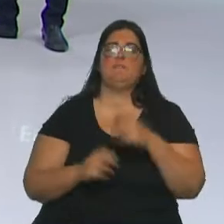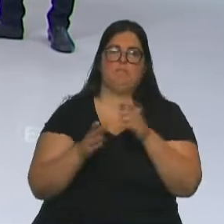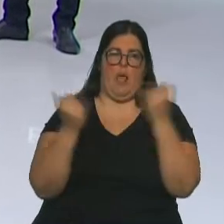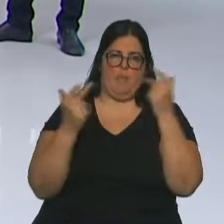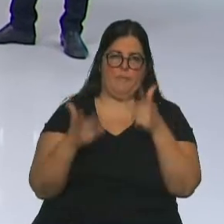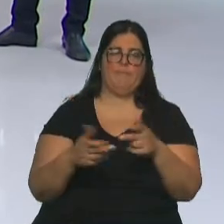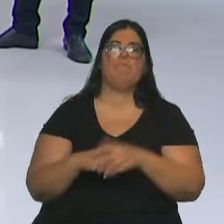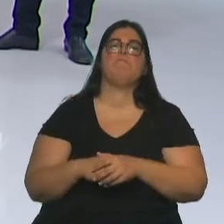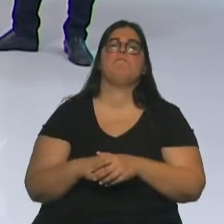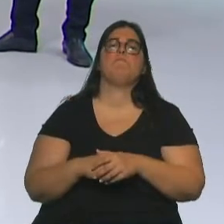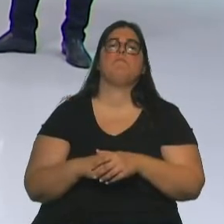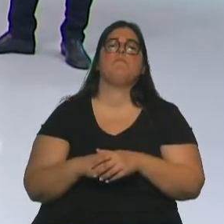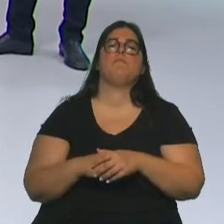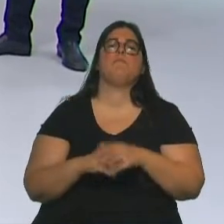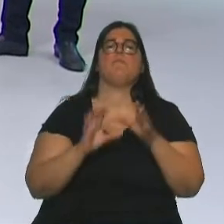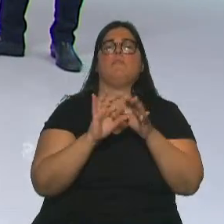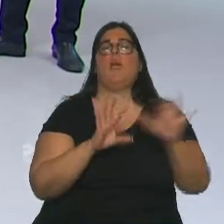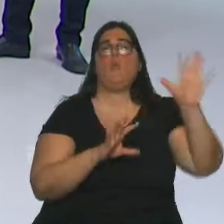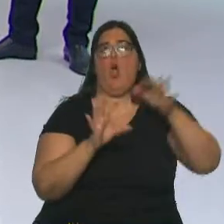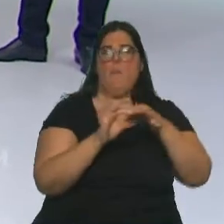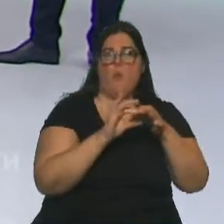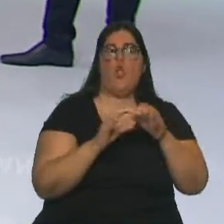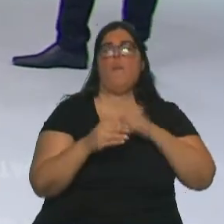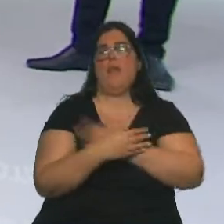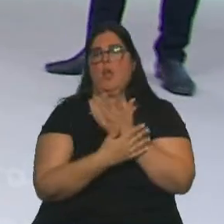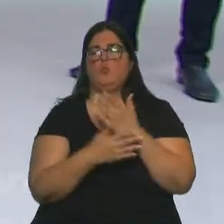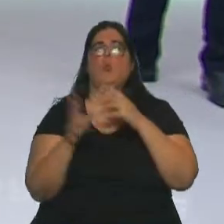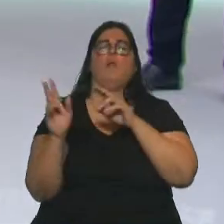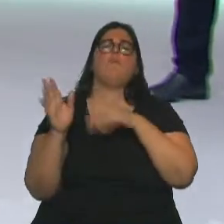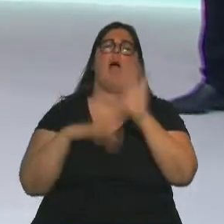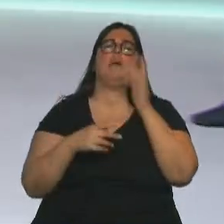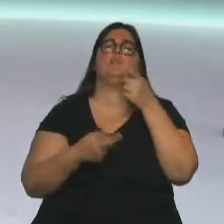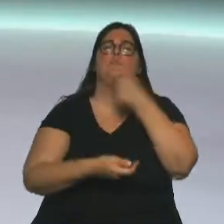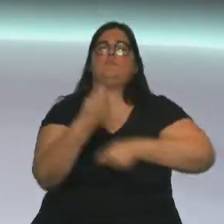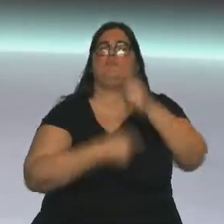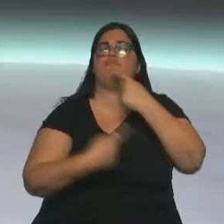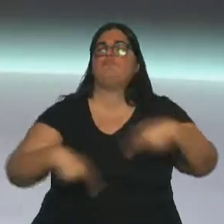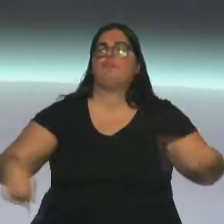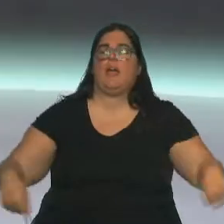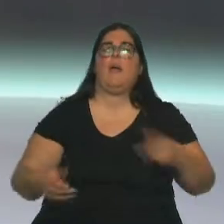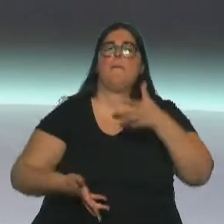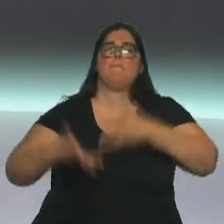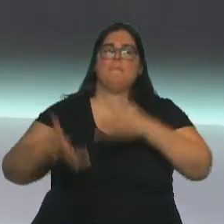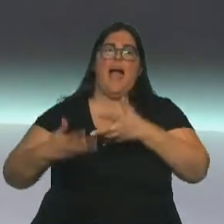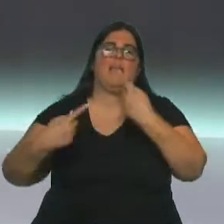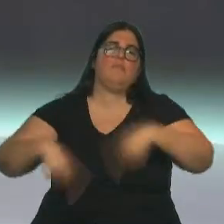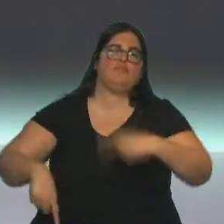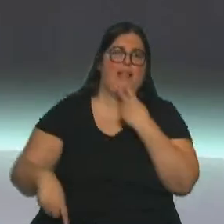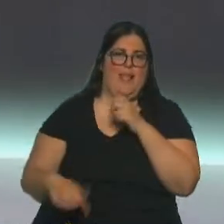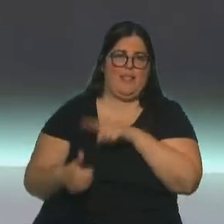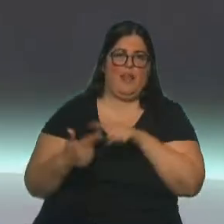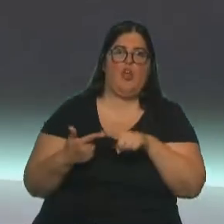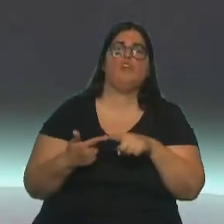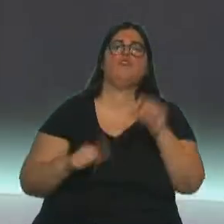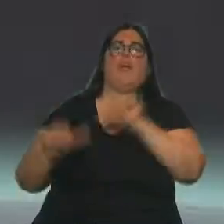rápidamente, entre Mercosur y Unión Europea, principales rubros de intercambio comercial: maquinaria y elementos eléctricos,